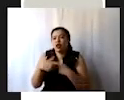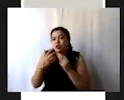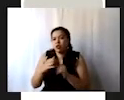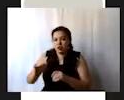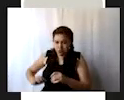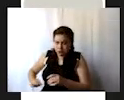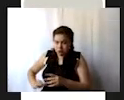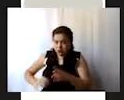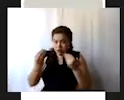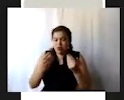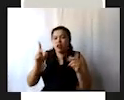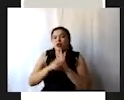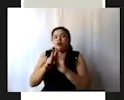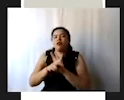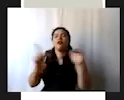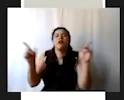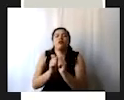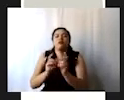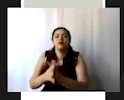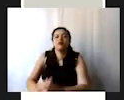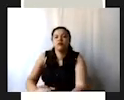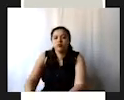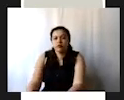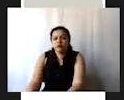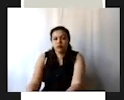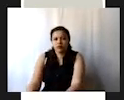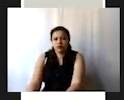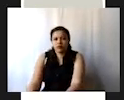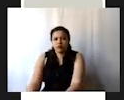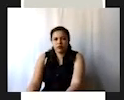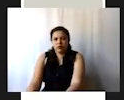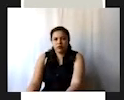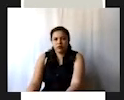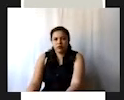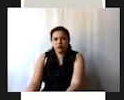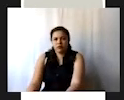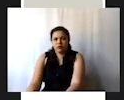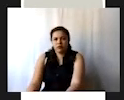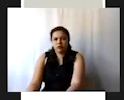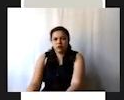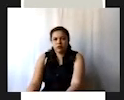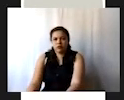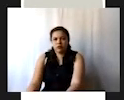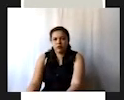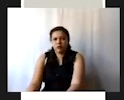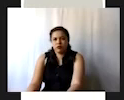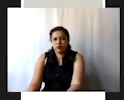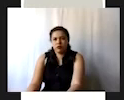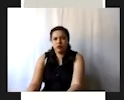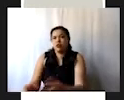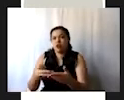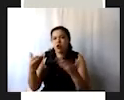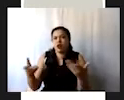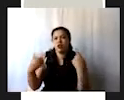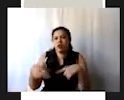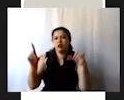interesantes. Este video es más cortito, de hecho creo que es el último video del día de hoy, entonces se los pongo por